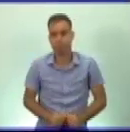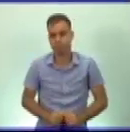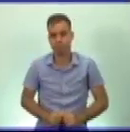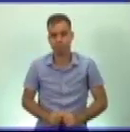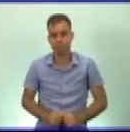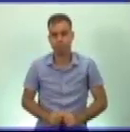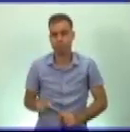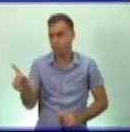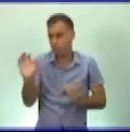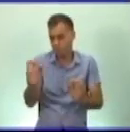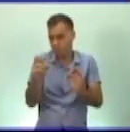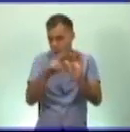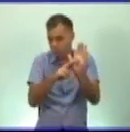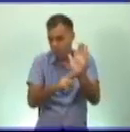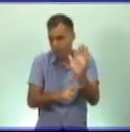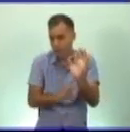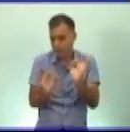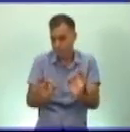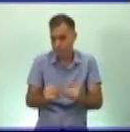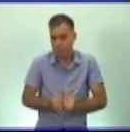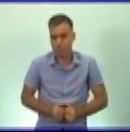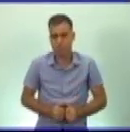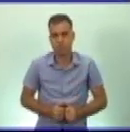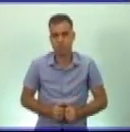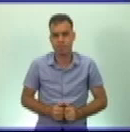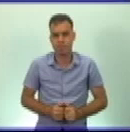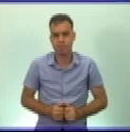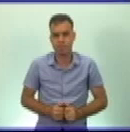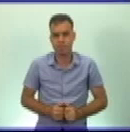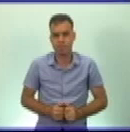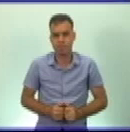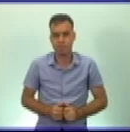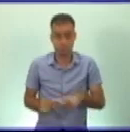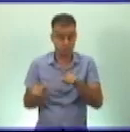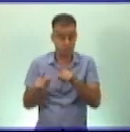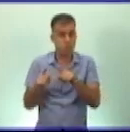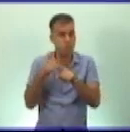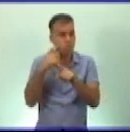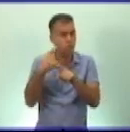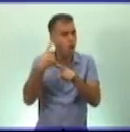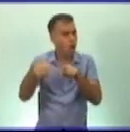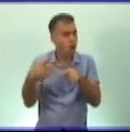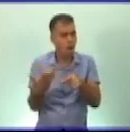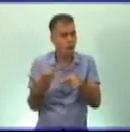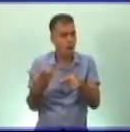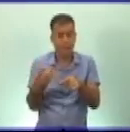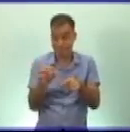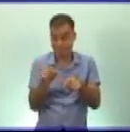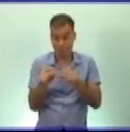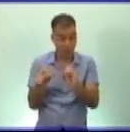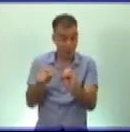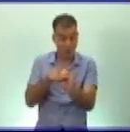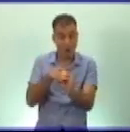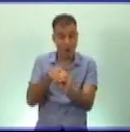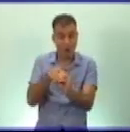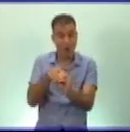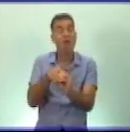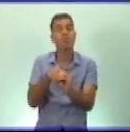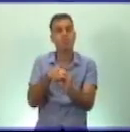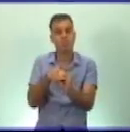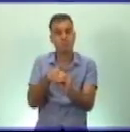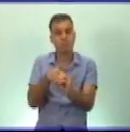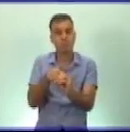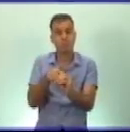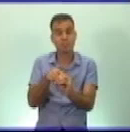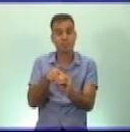de las reglas que tenemos que aprendernos bien. La otra regla importante es que el oxígeno tiene número de oxidación